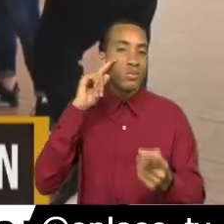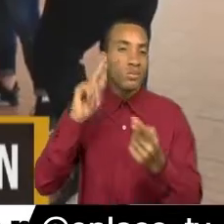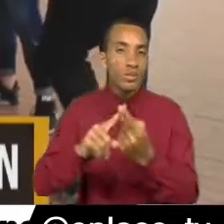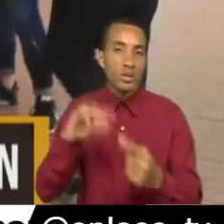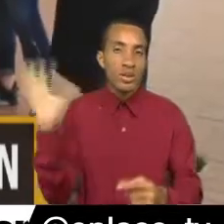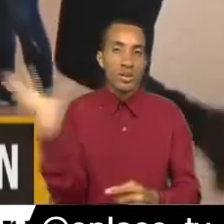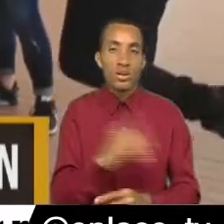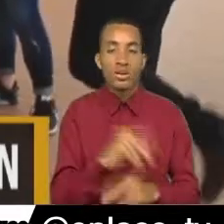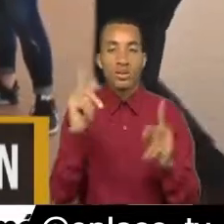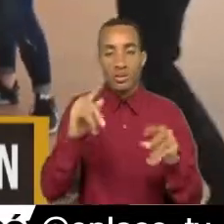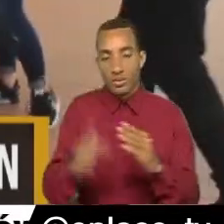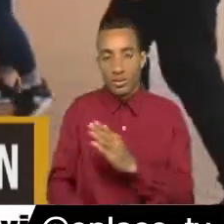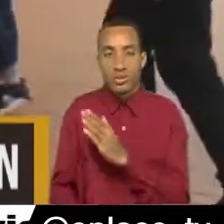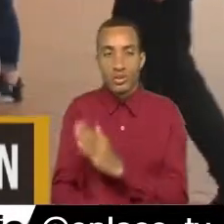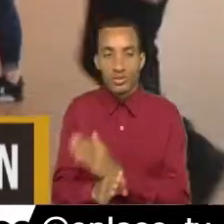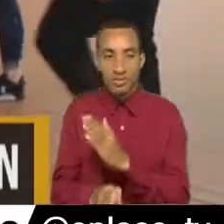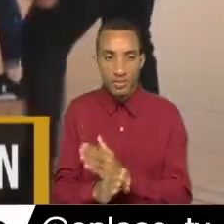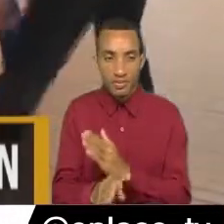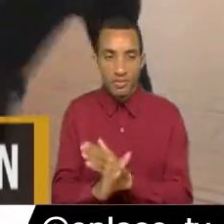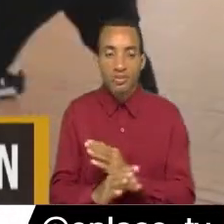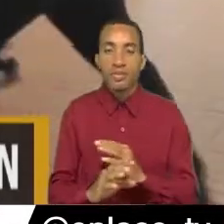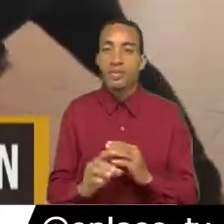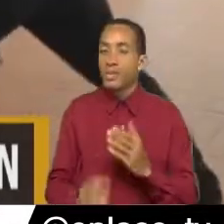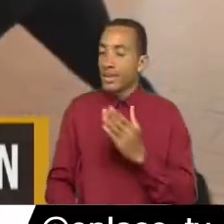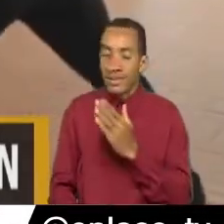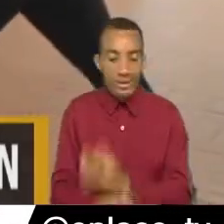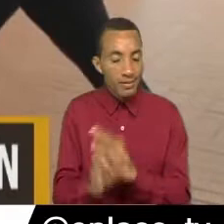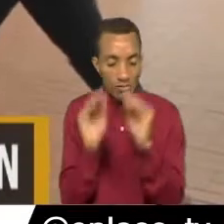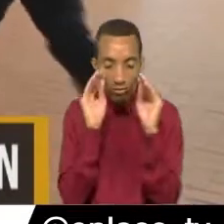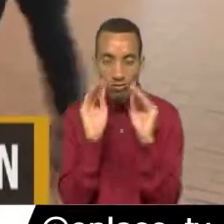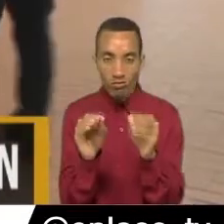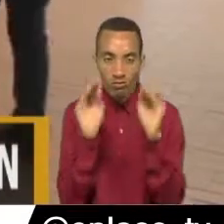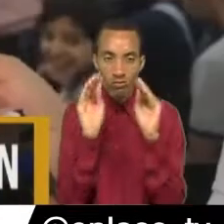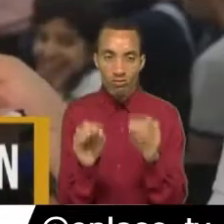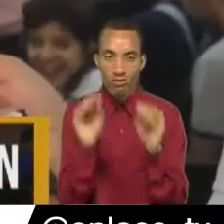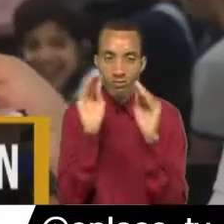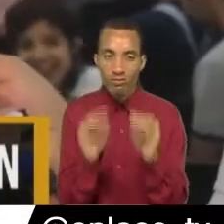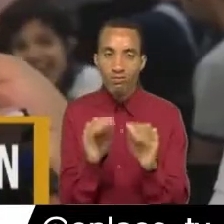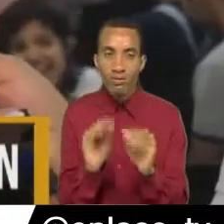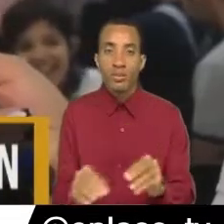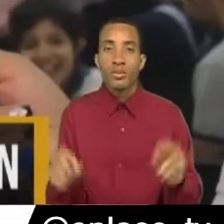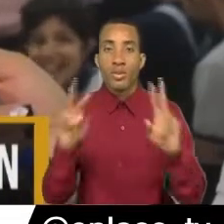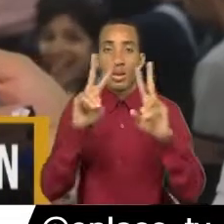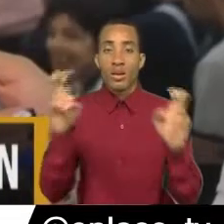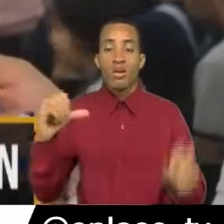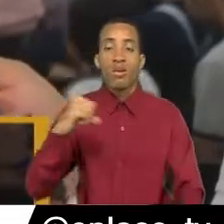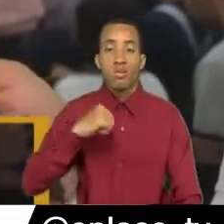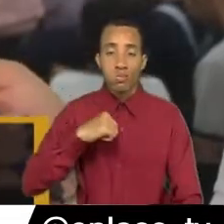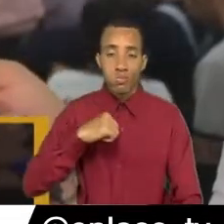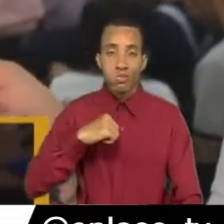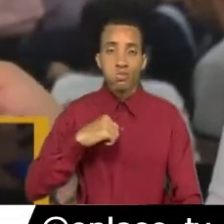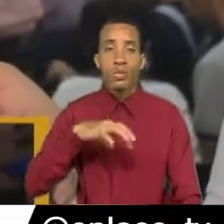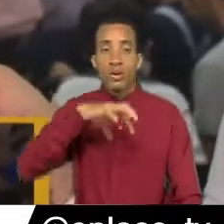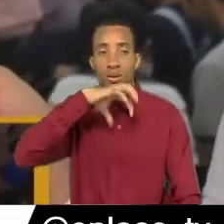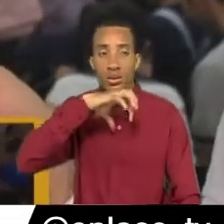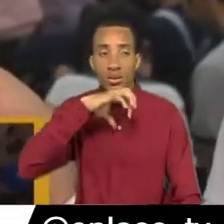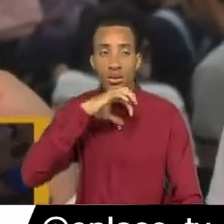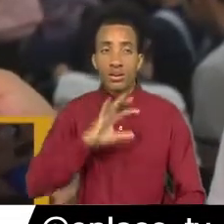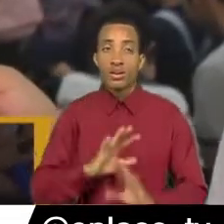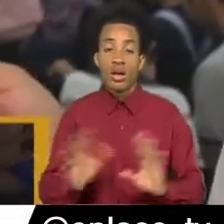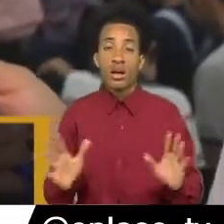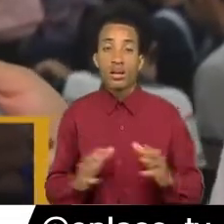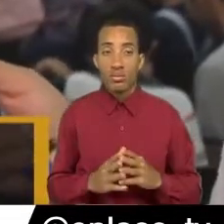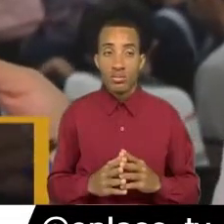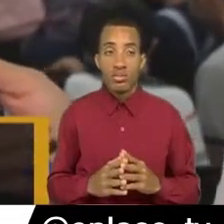temática de seguir capacitándose, porque la verdad es que el tema de la tenencia responsable no es un tema que se va a